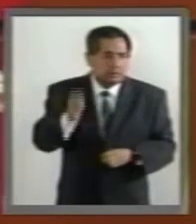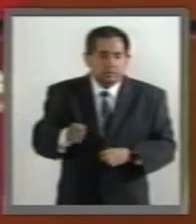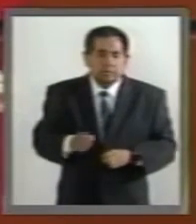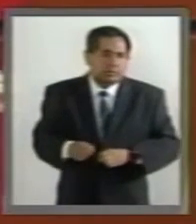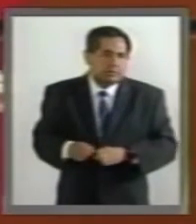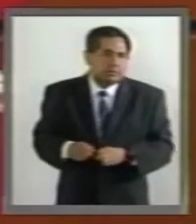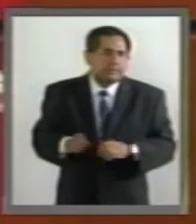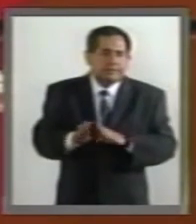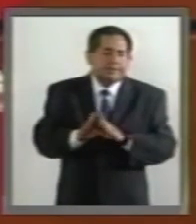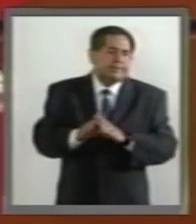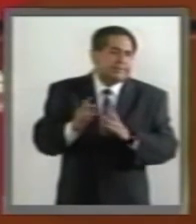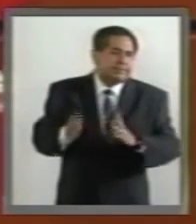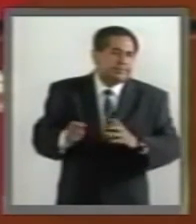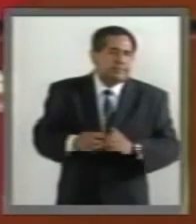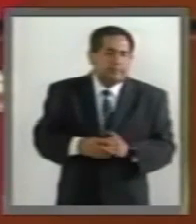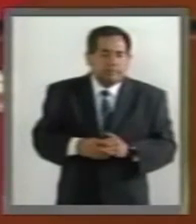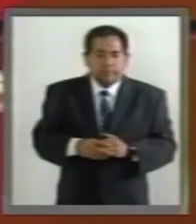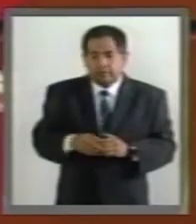significa que